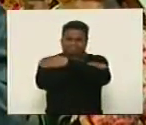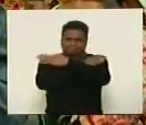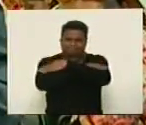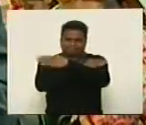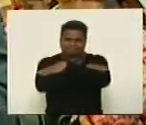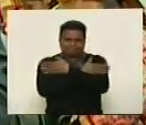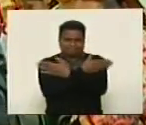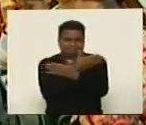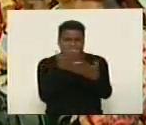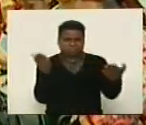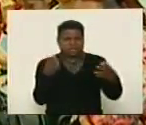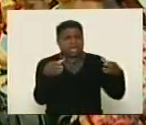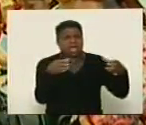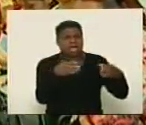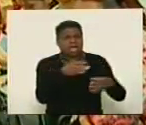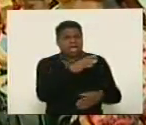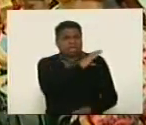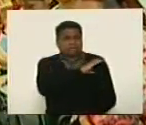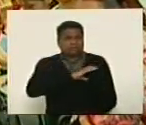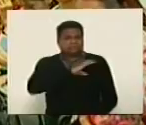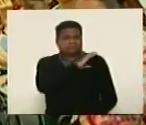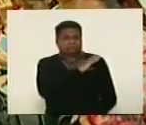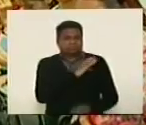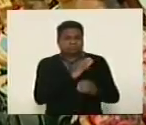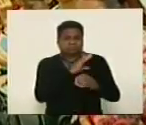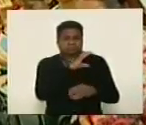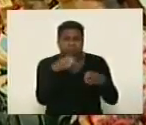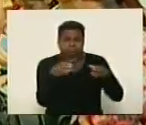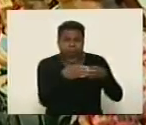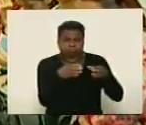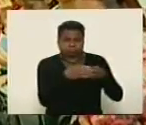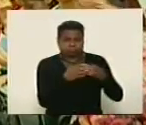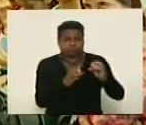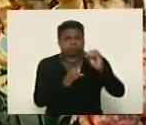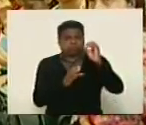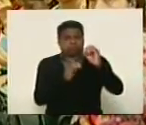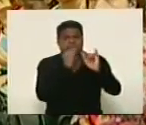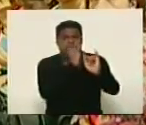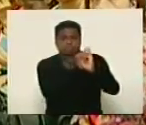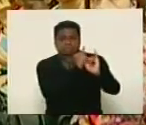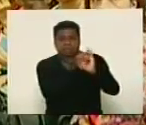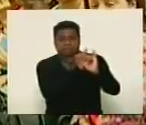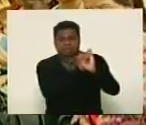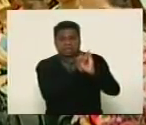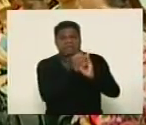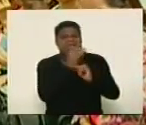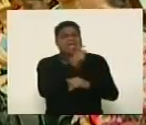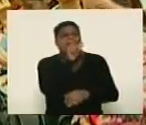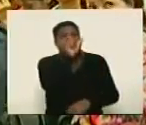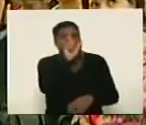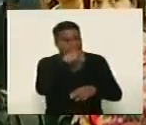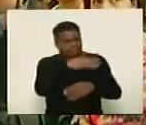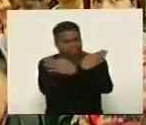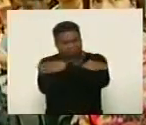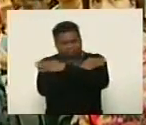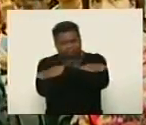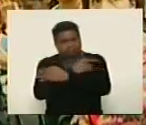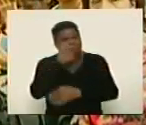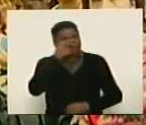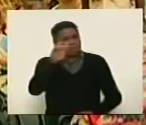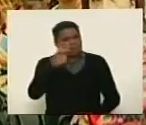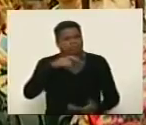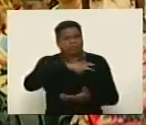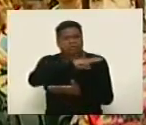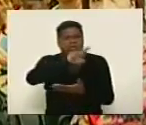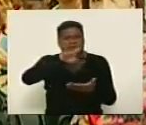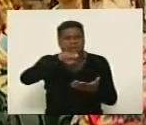a la superintendencia de la criptodivisa y felicitaciones a todo el pueblo de Venezuela que ha seguido creyendo que la revolución llegó para quedarse y